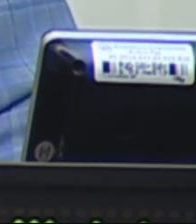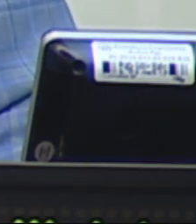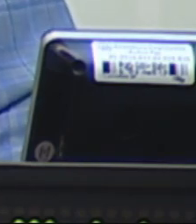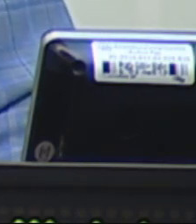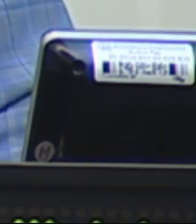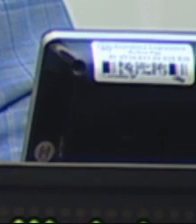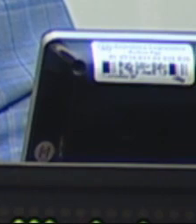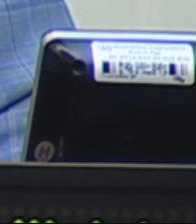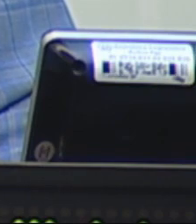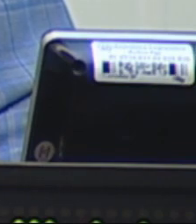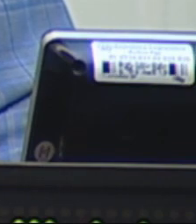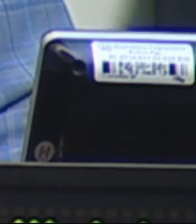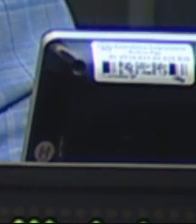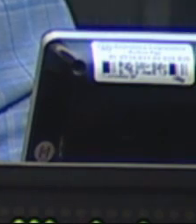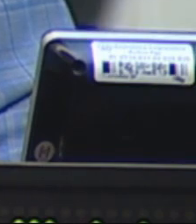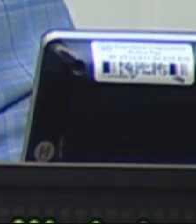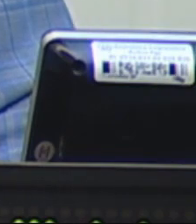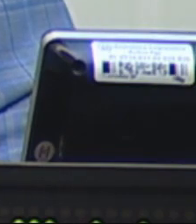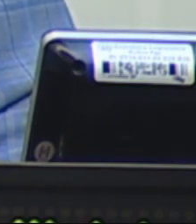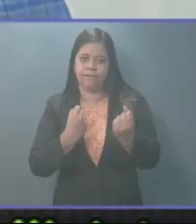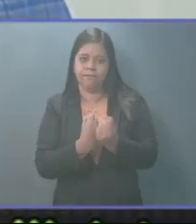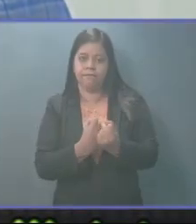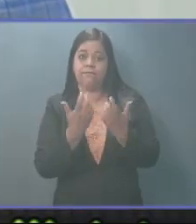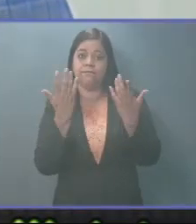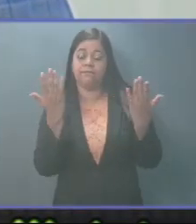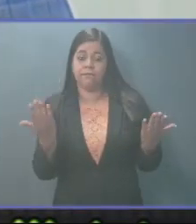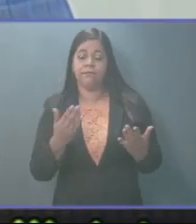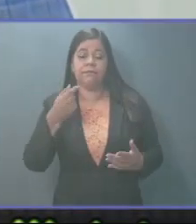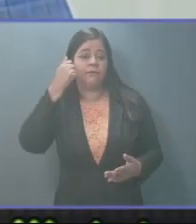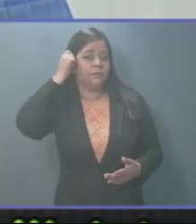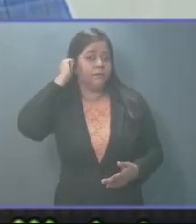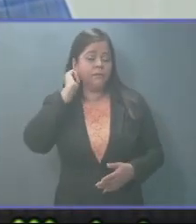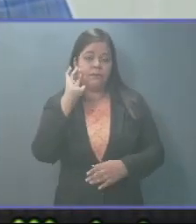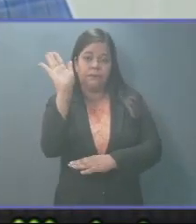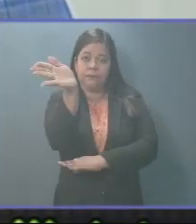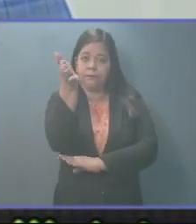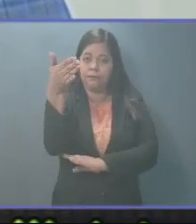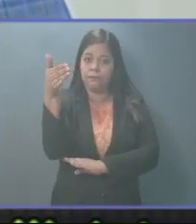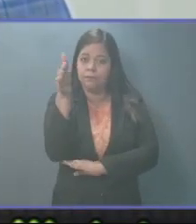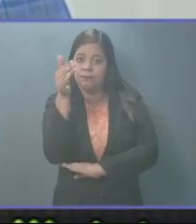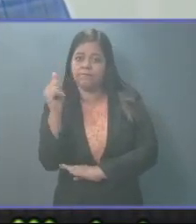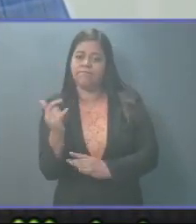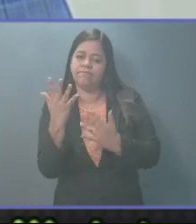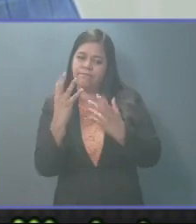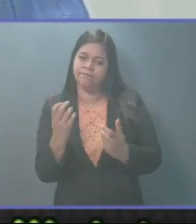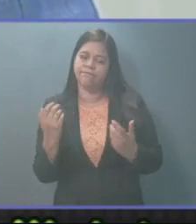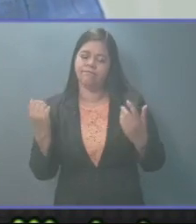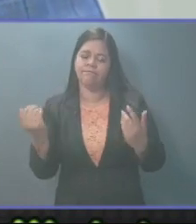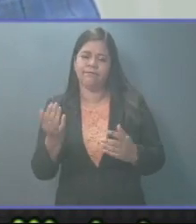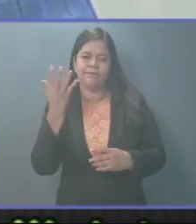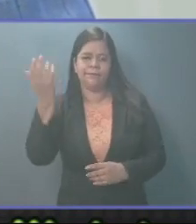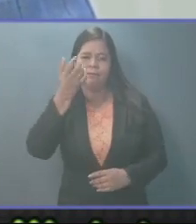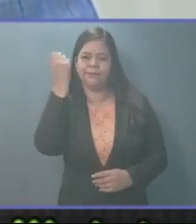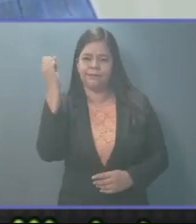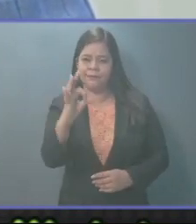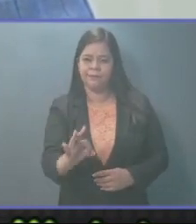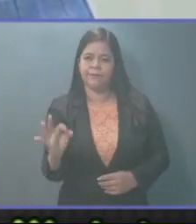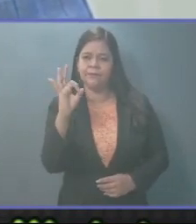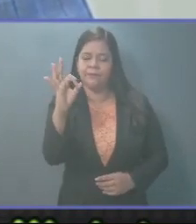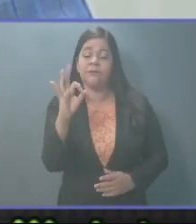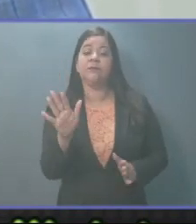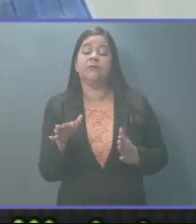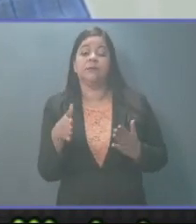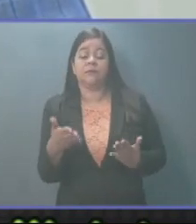sumamos pues a este reconocimiento del señor embajador. Le deseamos los mejores de los éxitos donde